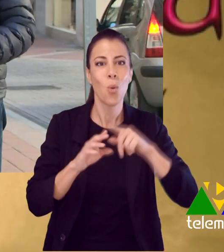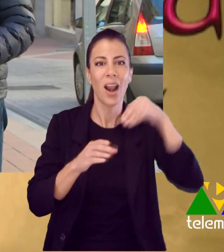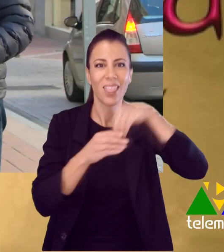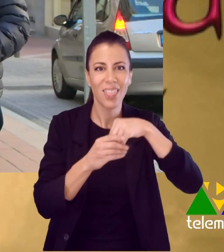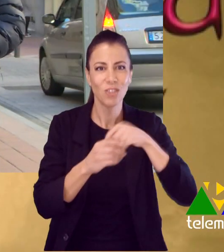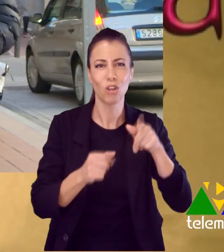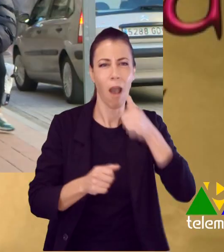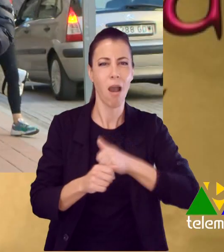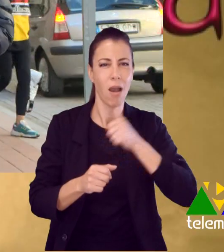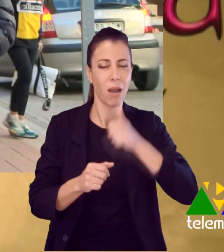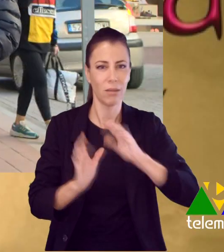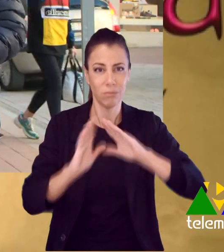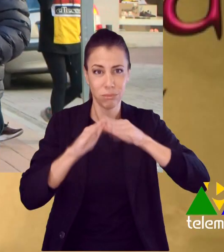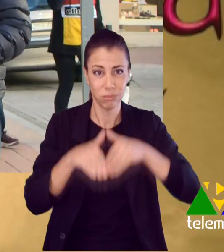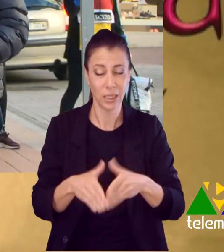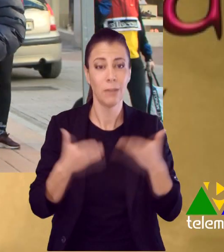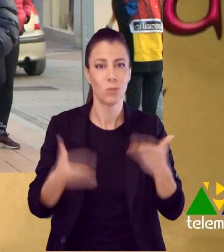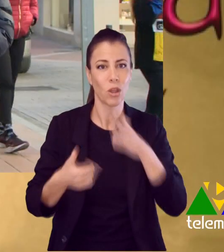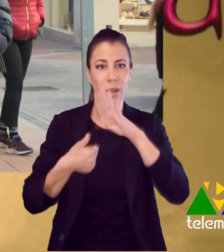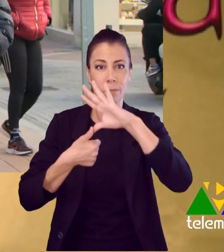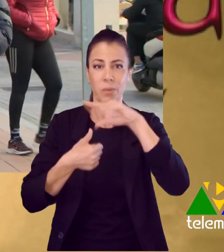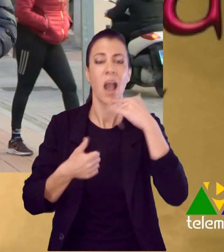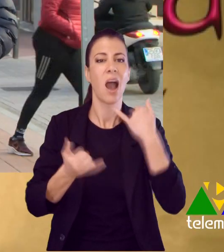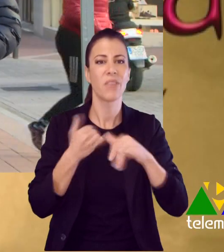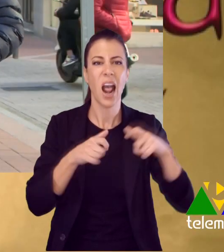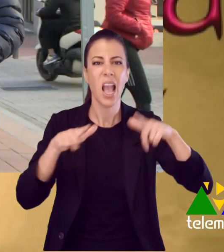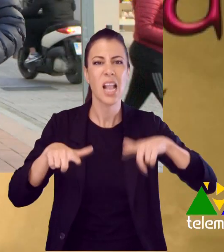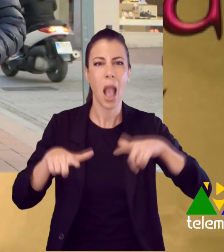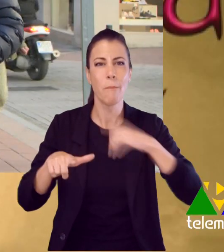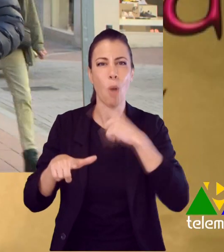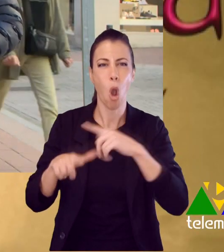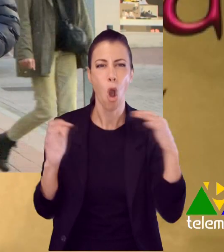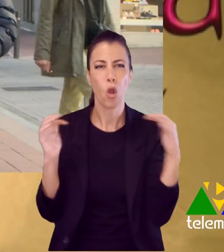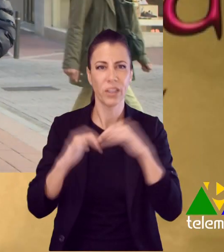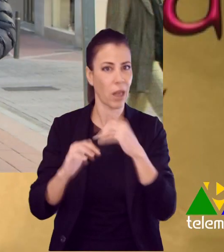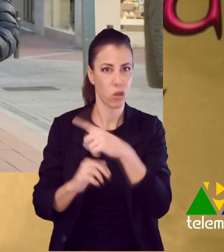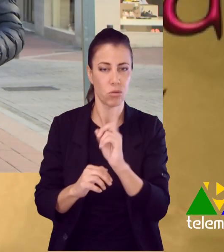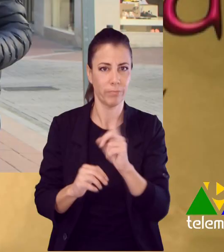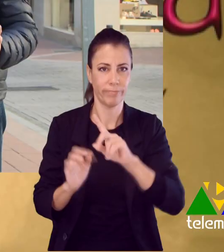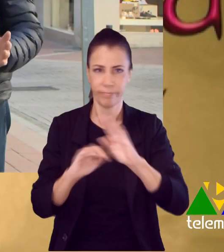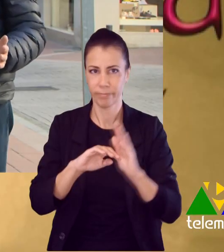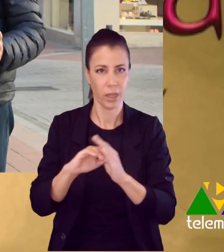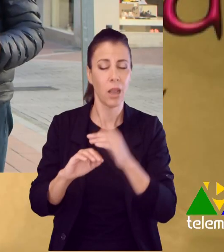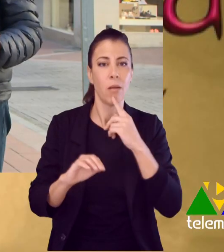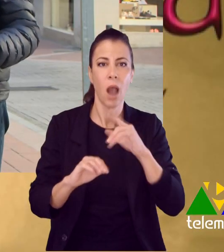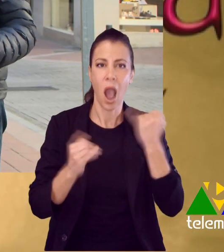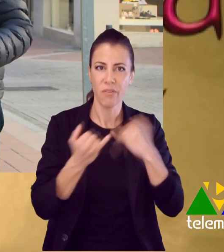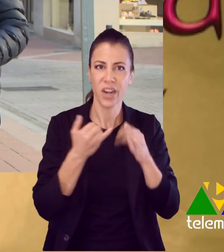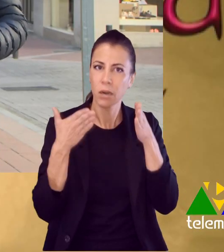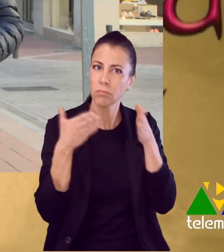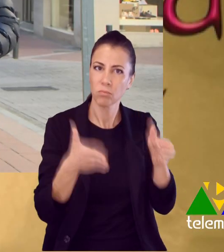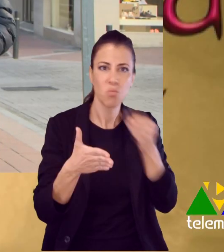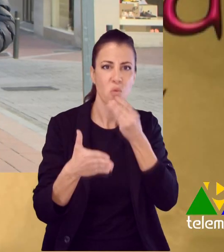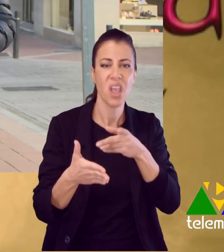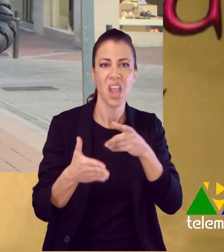a España. A los propios norteamericanos no lo meten en un campo de concentración allí ni nada, porque además los norteamericanos se portaron muy bien con los marinos